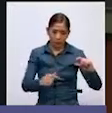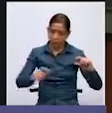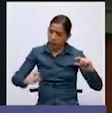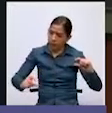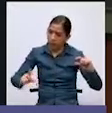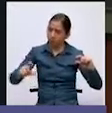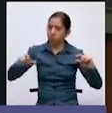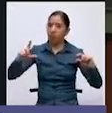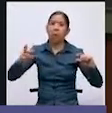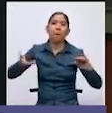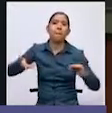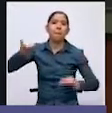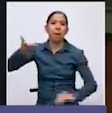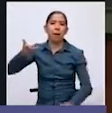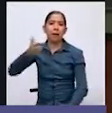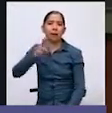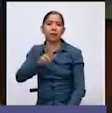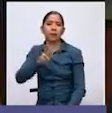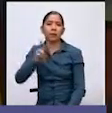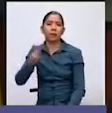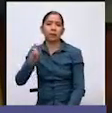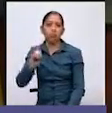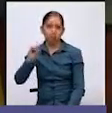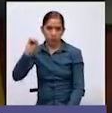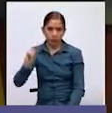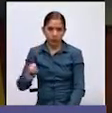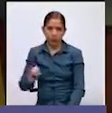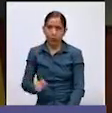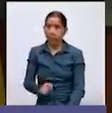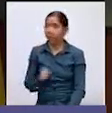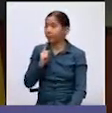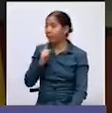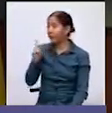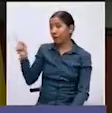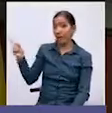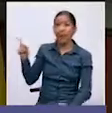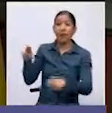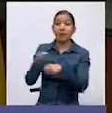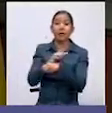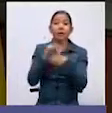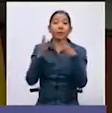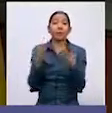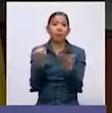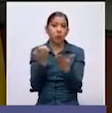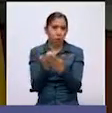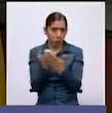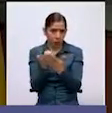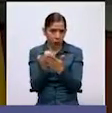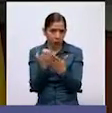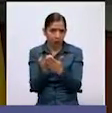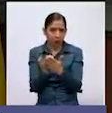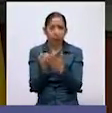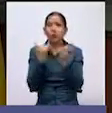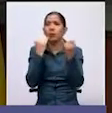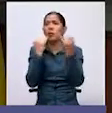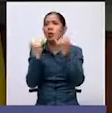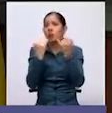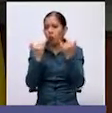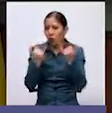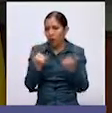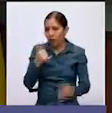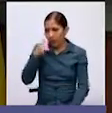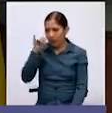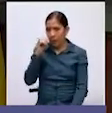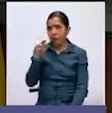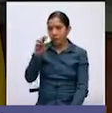32,8% respecto a la gestión 2021. De esa manera, el ministro de Economía y Finanzas Públicas, Marcelo Montenegro, informó este martes que